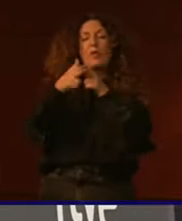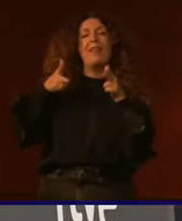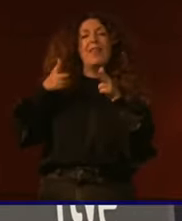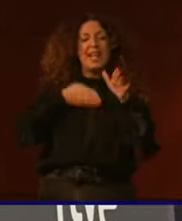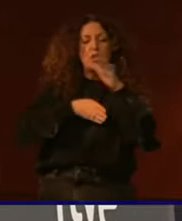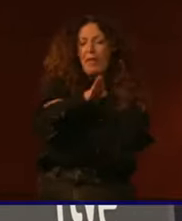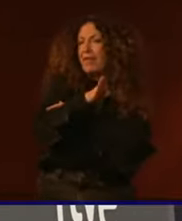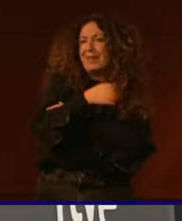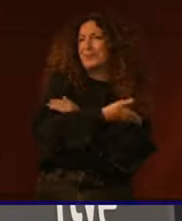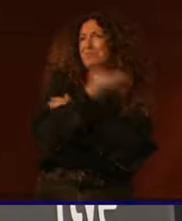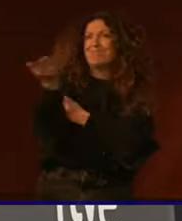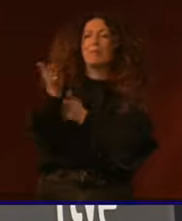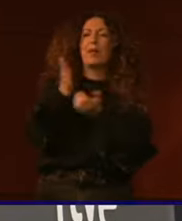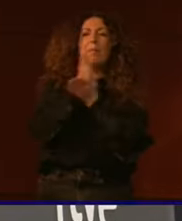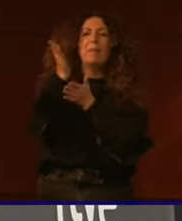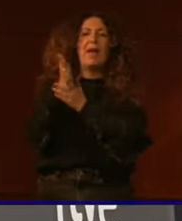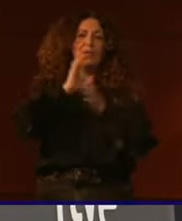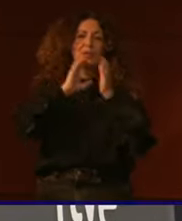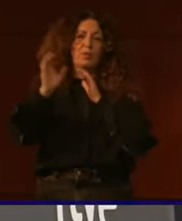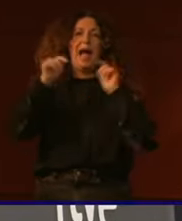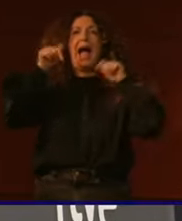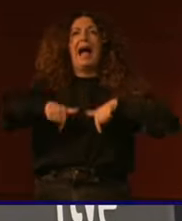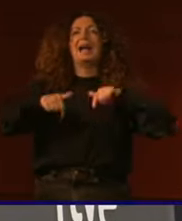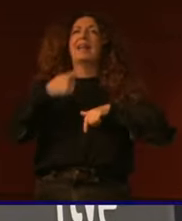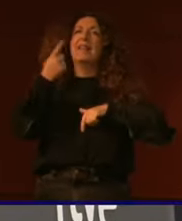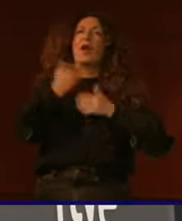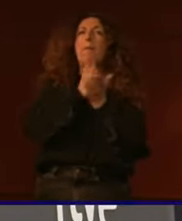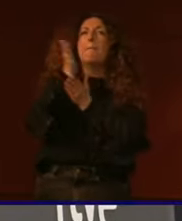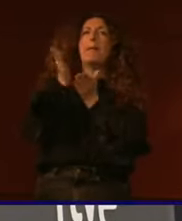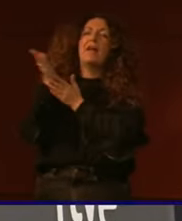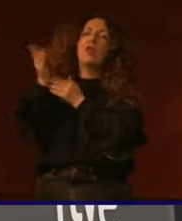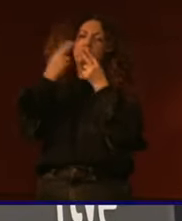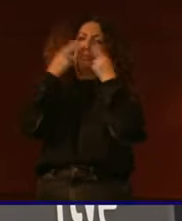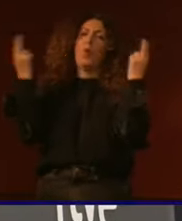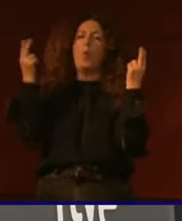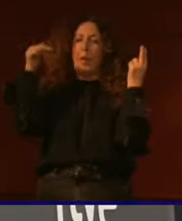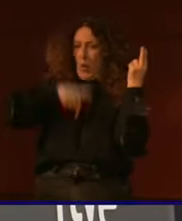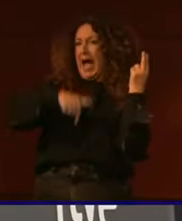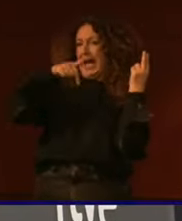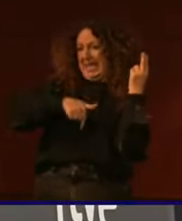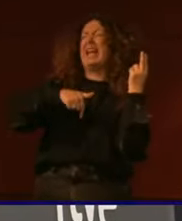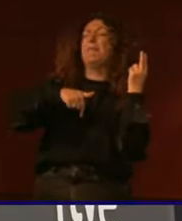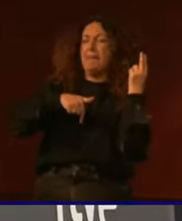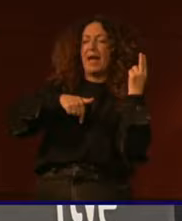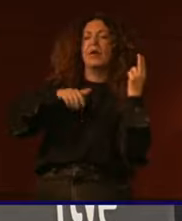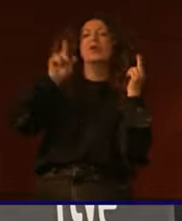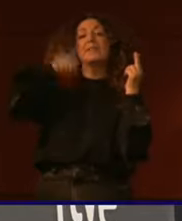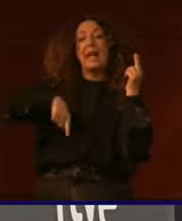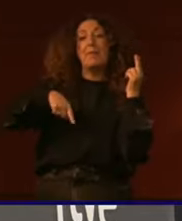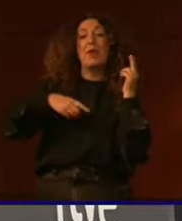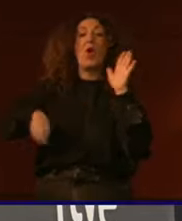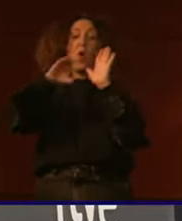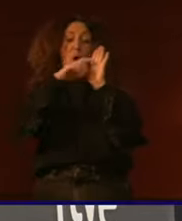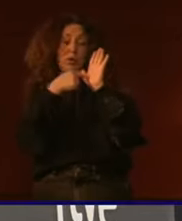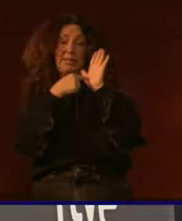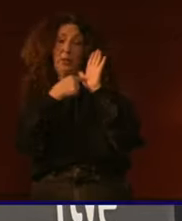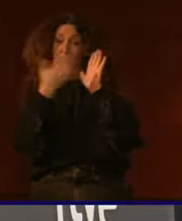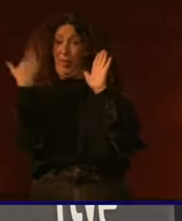general, aunque hoy hablamos de medios públicos fundamentalmente, pero decir también que nuestra Constitución, cuando se